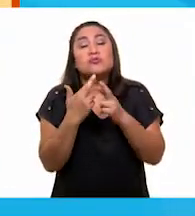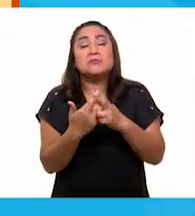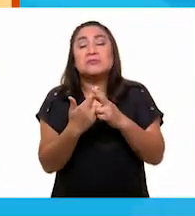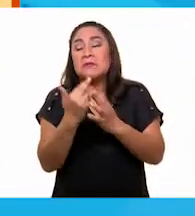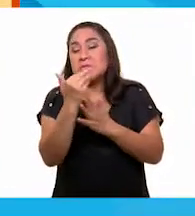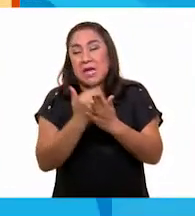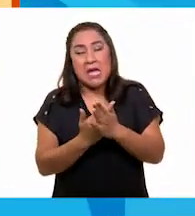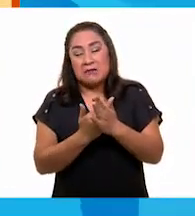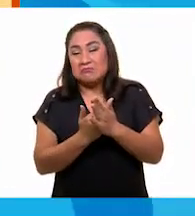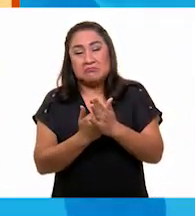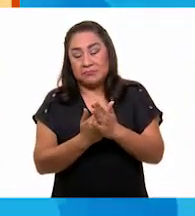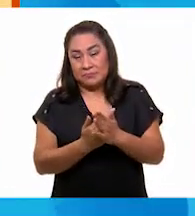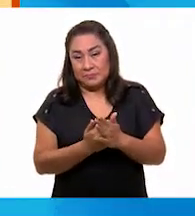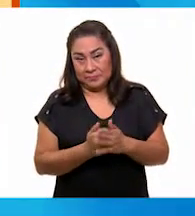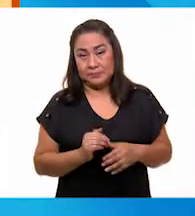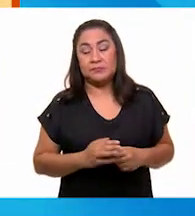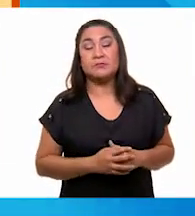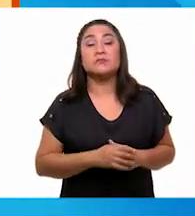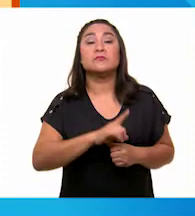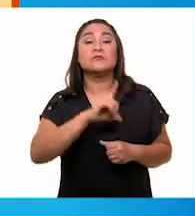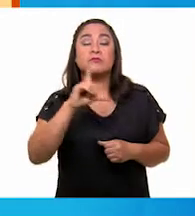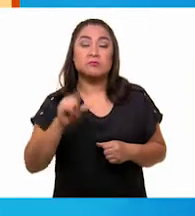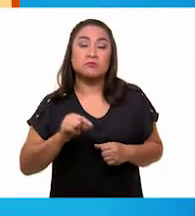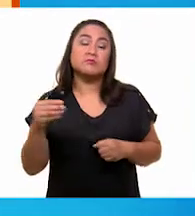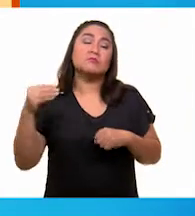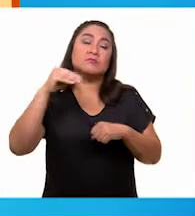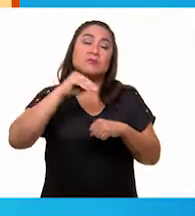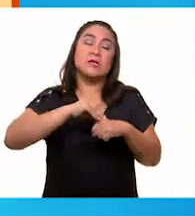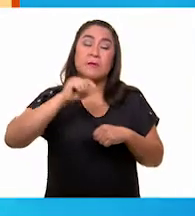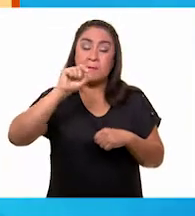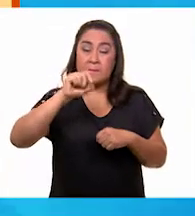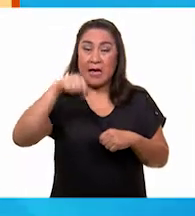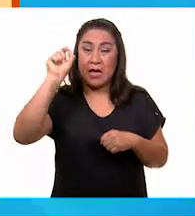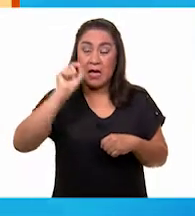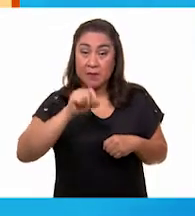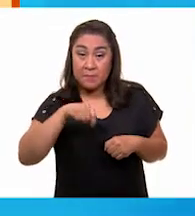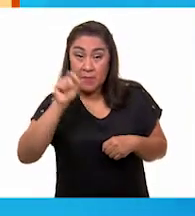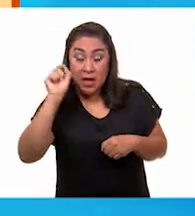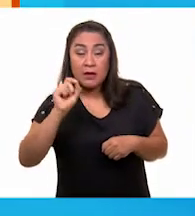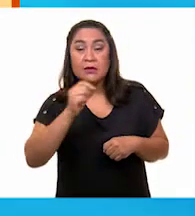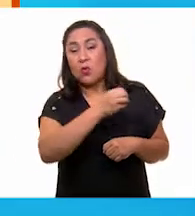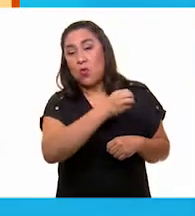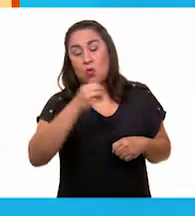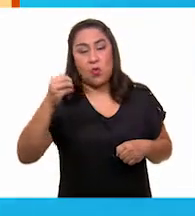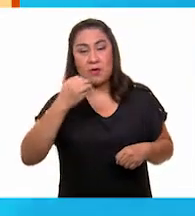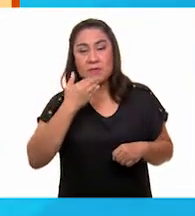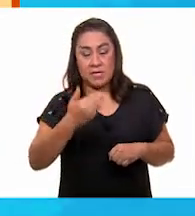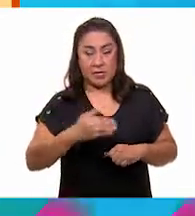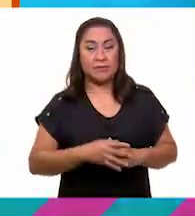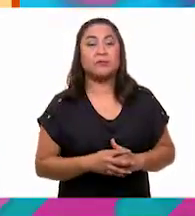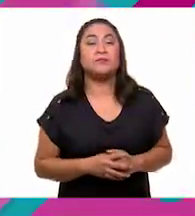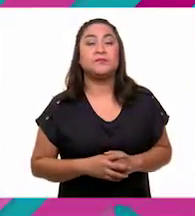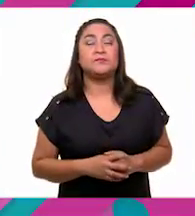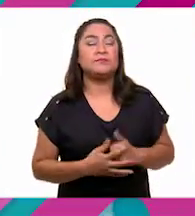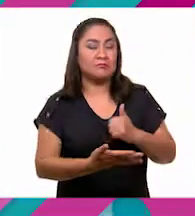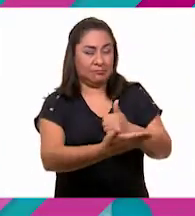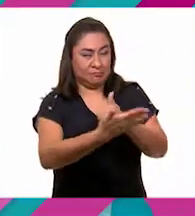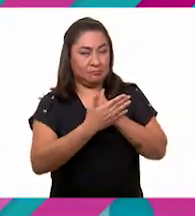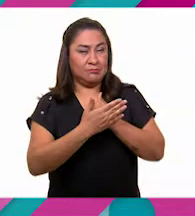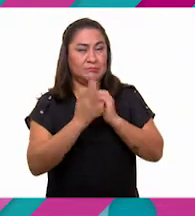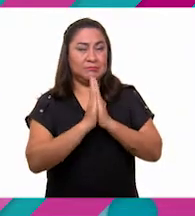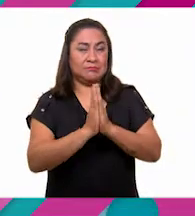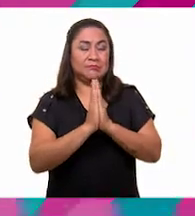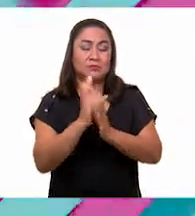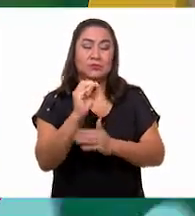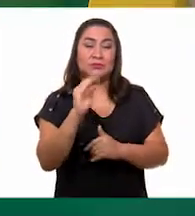En orden. Y después tenemos, coloca una palomita si ordenaste de forma correcta los recipientes. Perfecto. ¿De acuerdo? Sí. ¿Me ayudas con esto, Oscar?